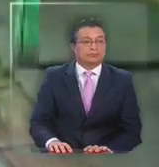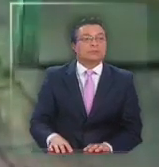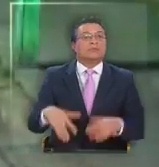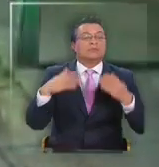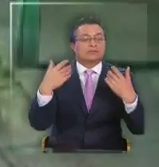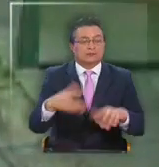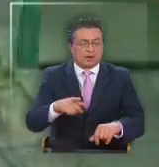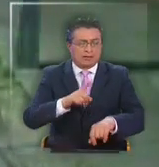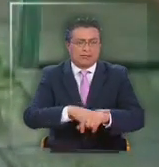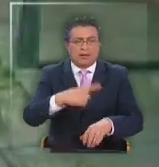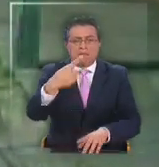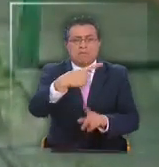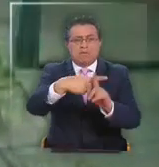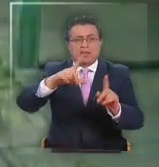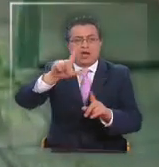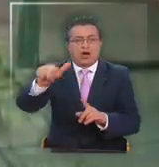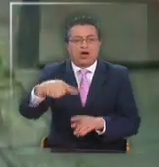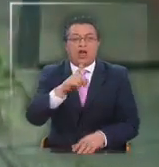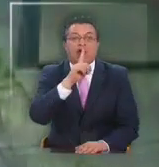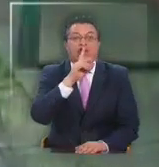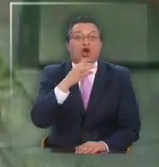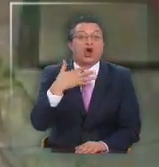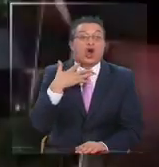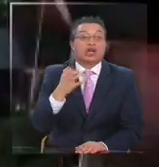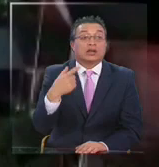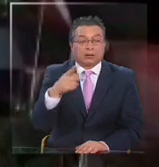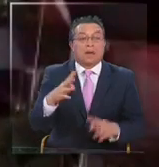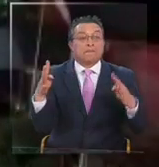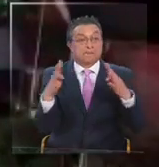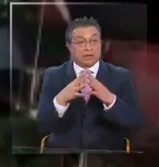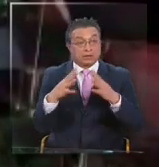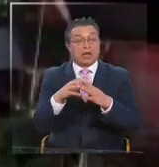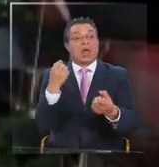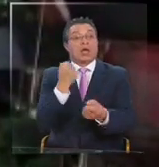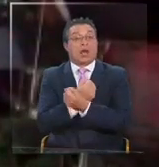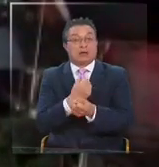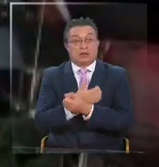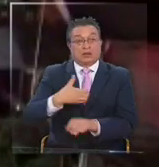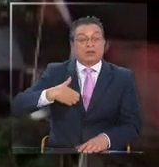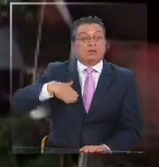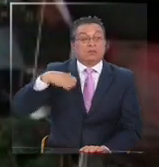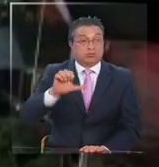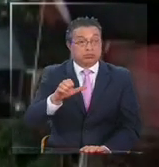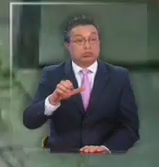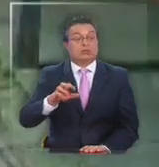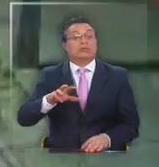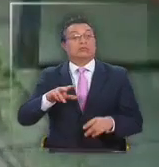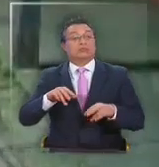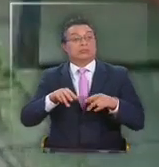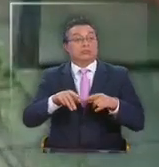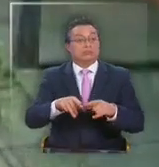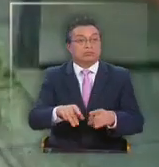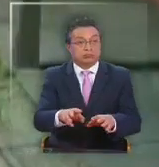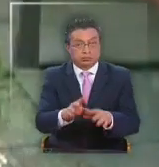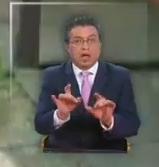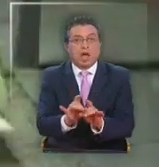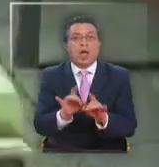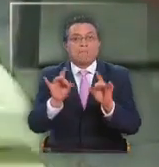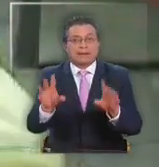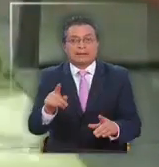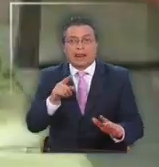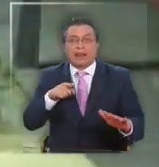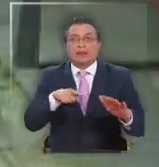Había pasado apenas media hora desde el inicio del toque de queda y personal militar de Carabineros y la PDI se preparaban para un particular